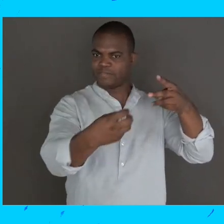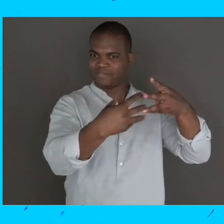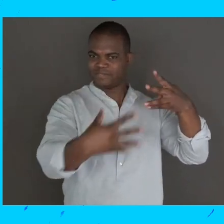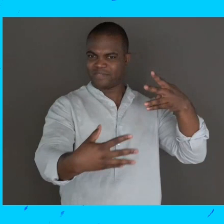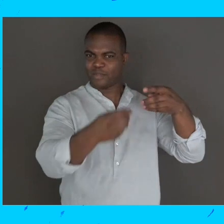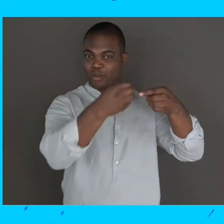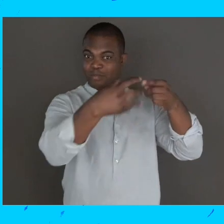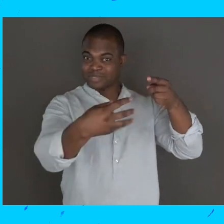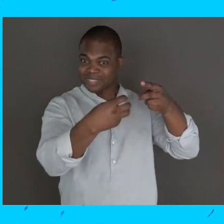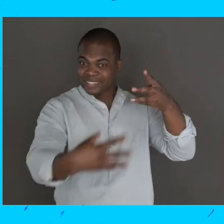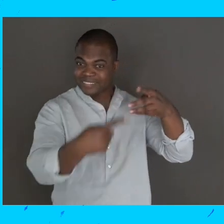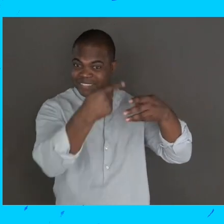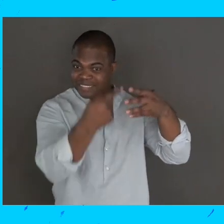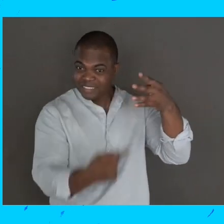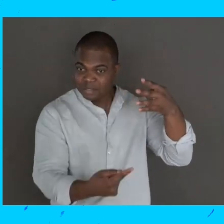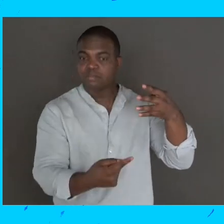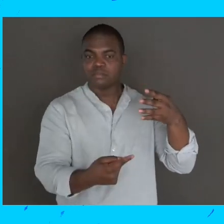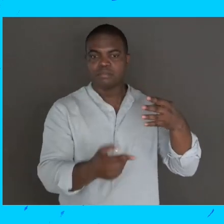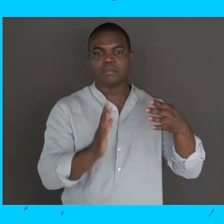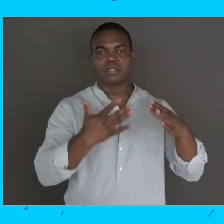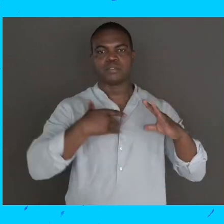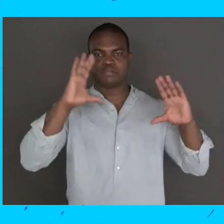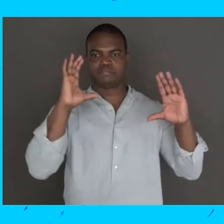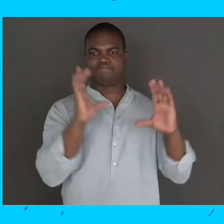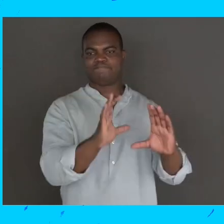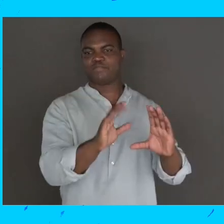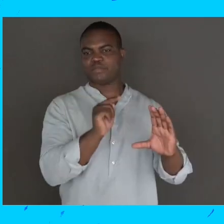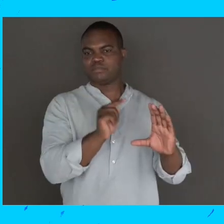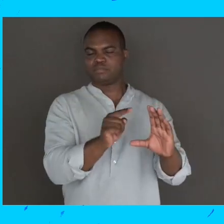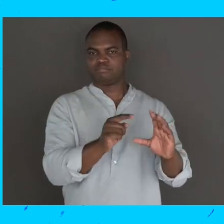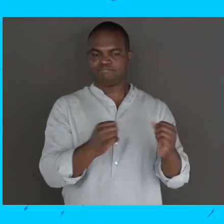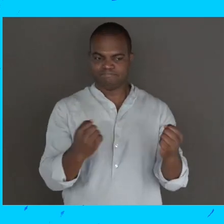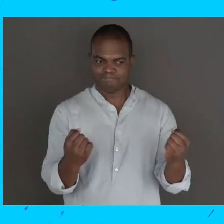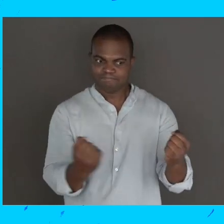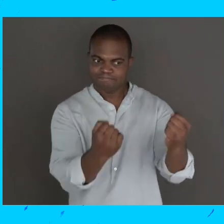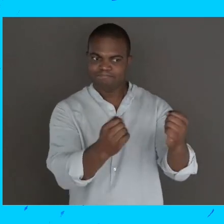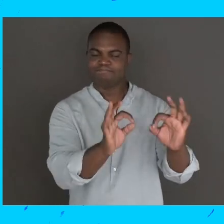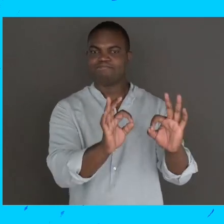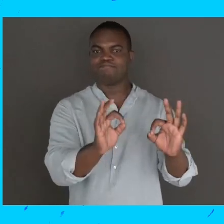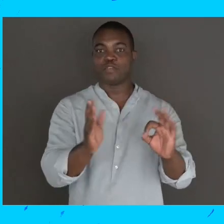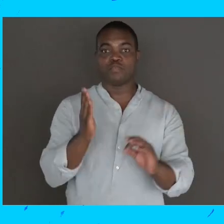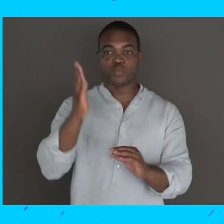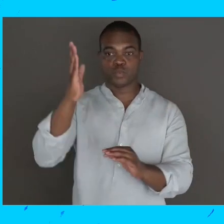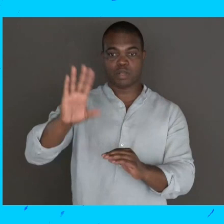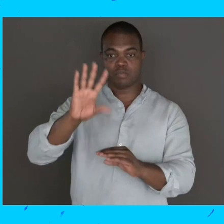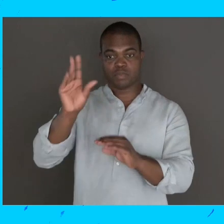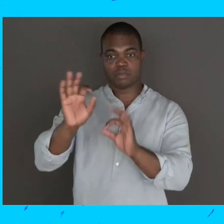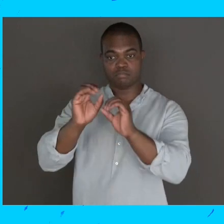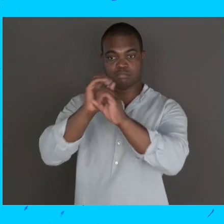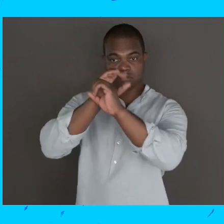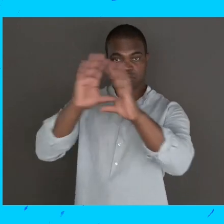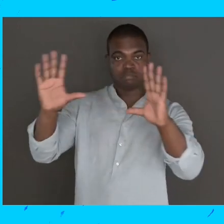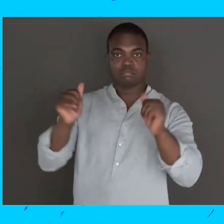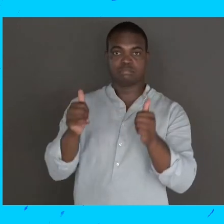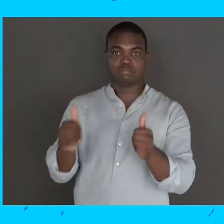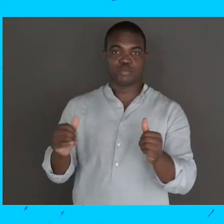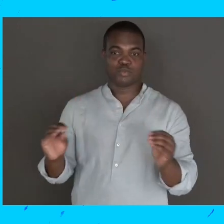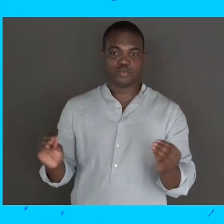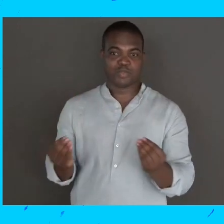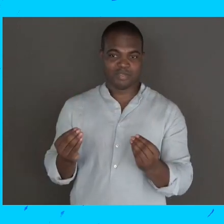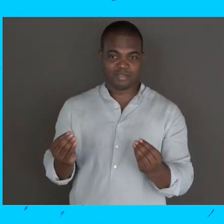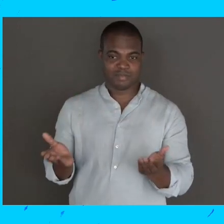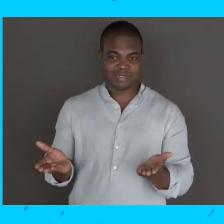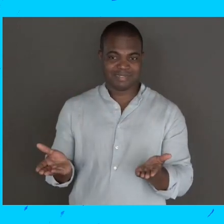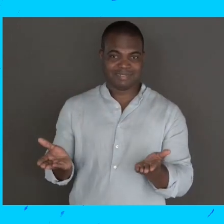vida familiar, educación, HIV, SIDA. También tenemos la política de